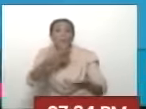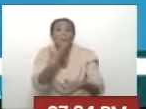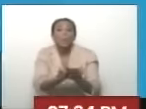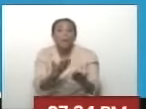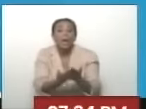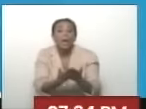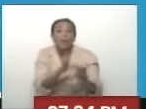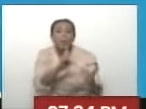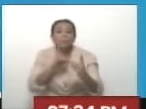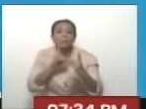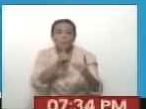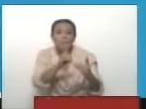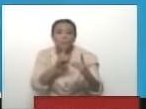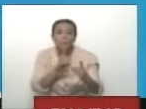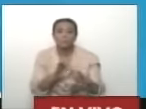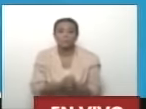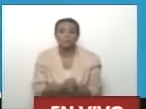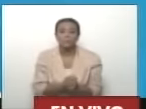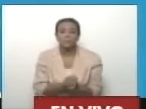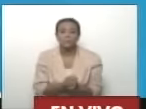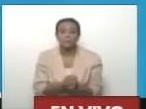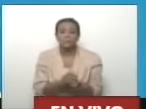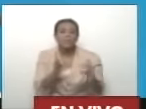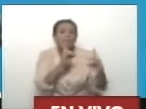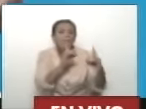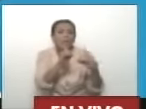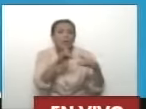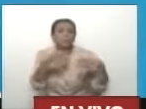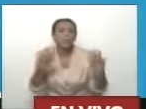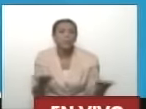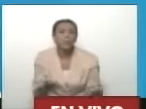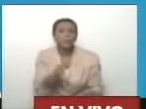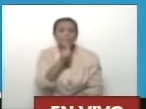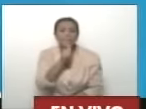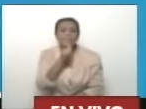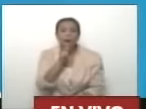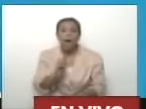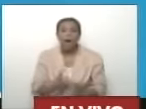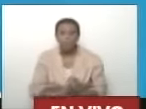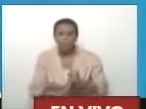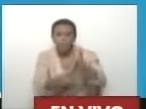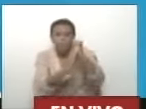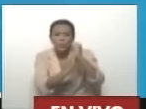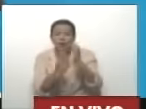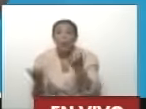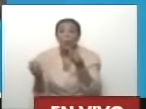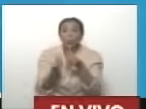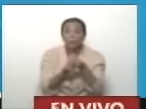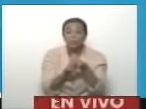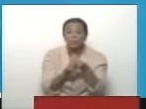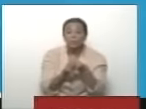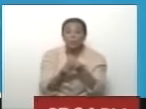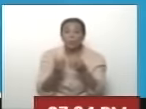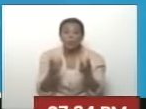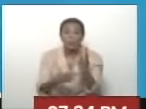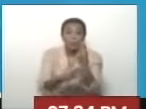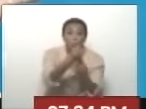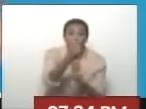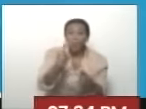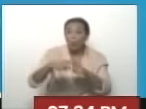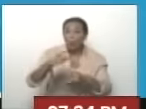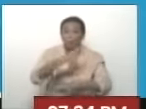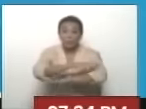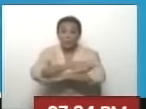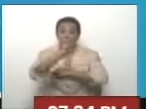un diálogo y que el diálogo fuera presidido por la CELAC y acompañado por CARICOM y por otros